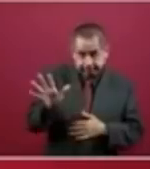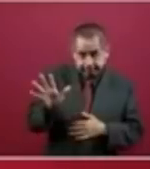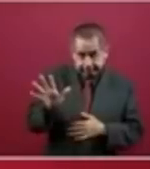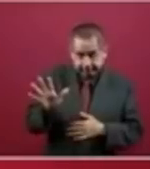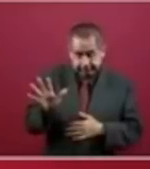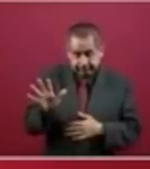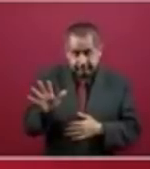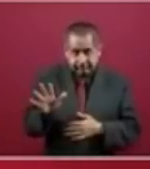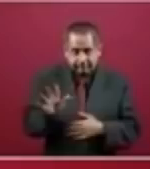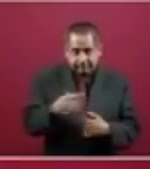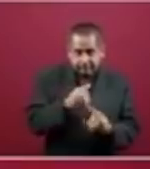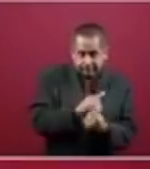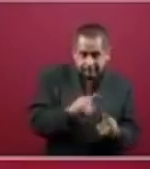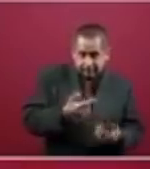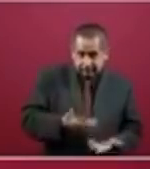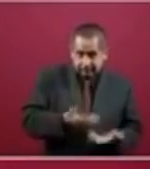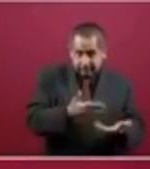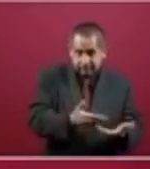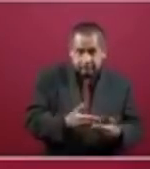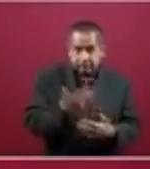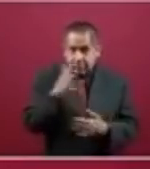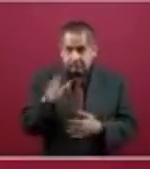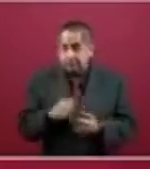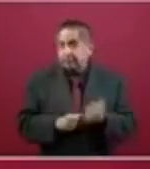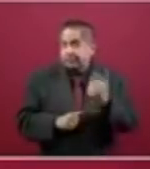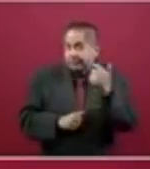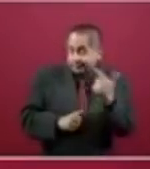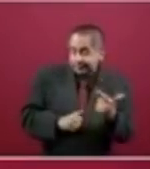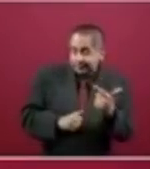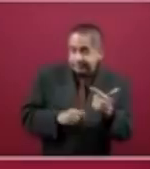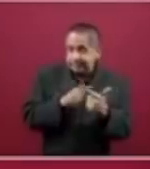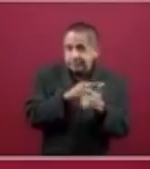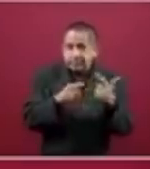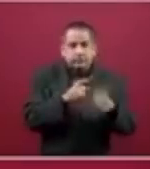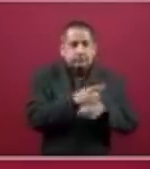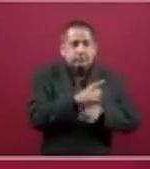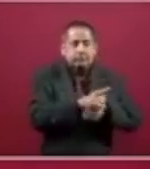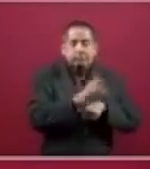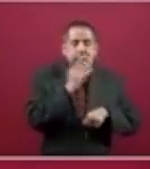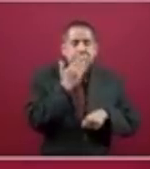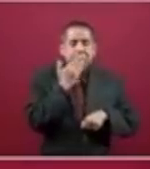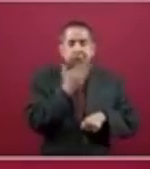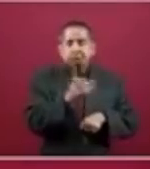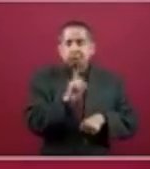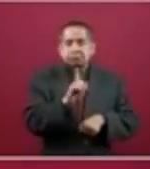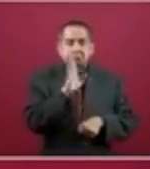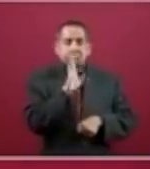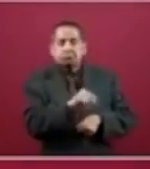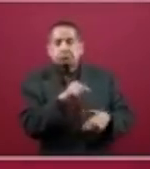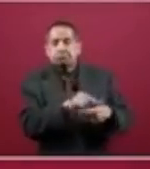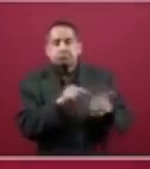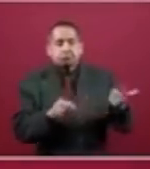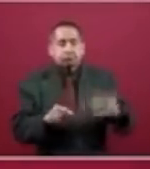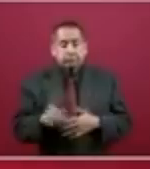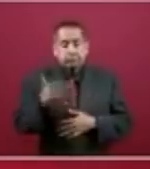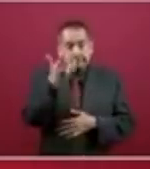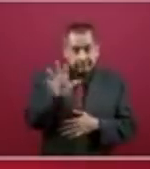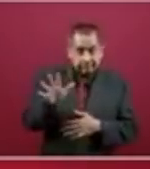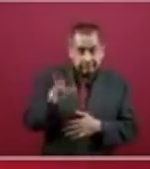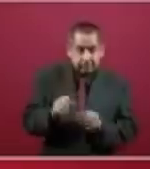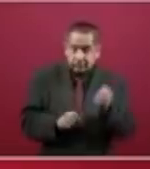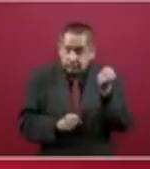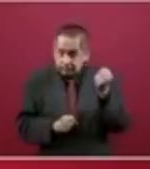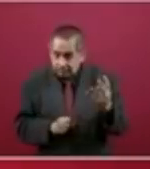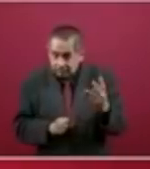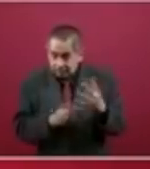estancias infantiles, 7 irregulares, y de cada 10, 4